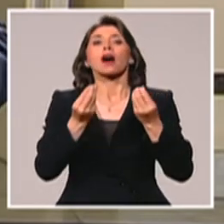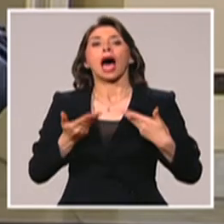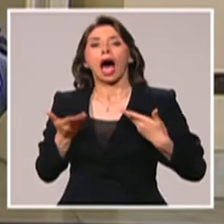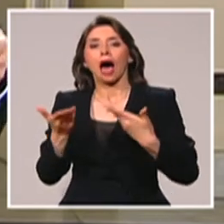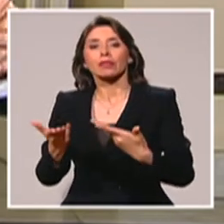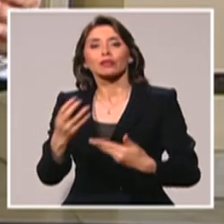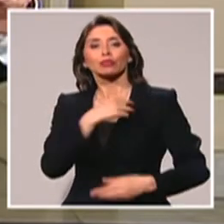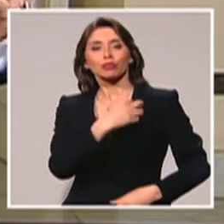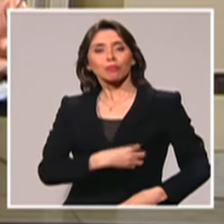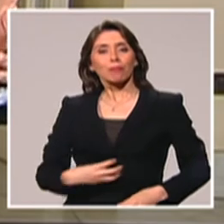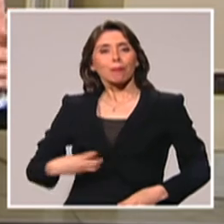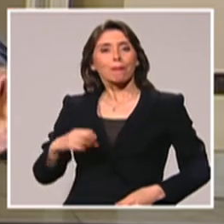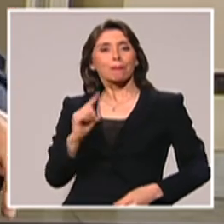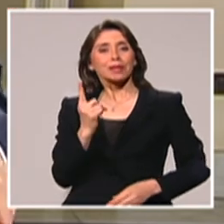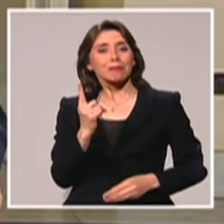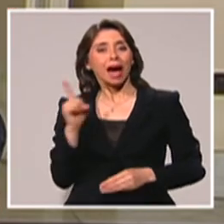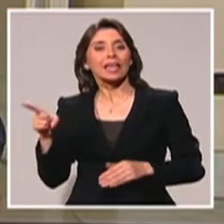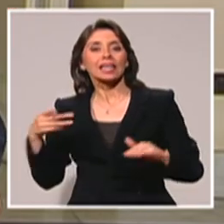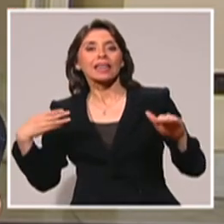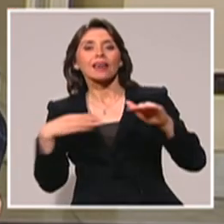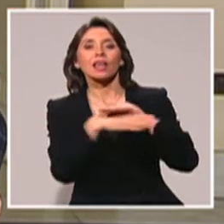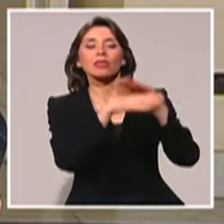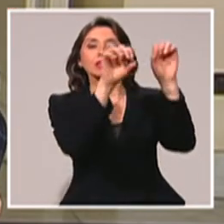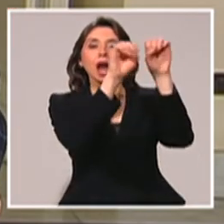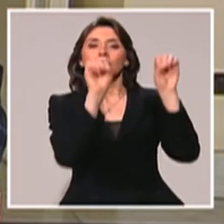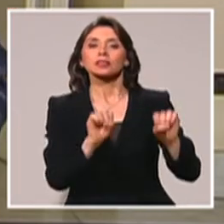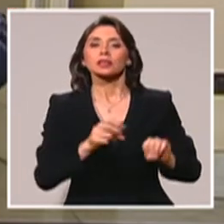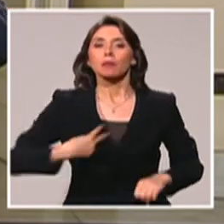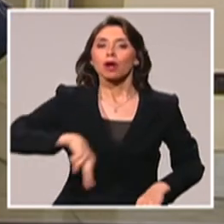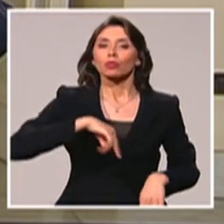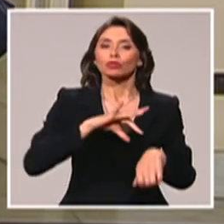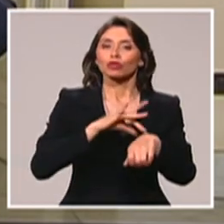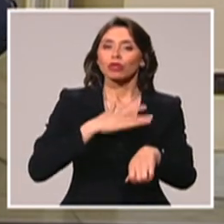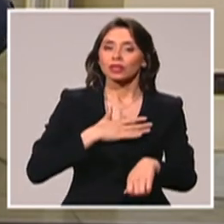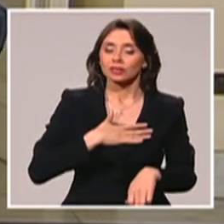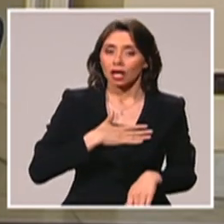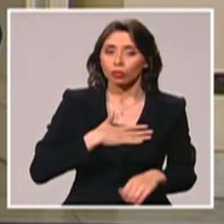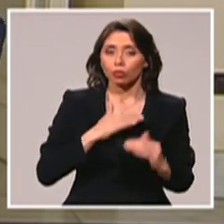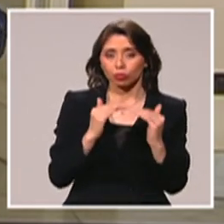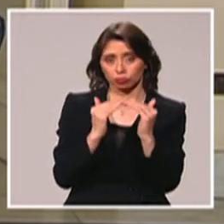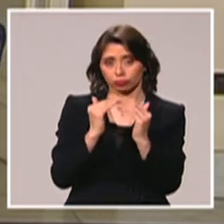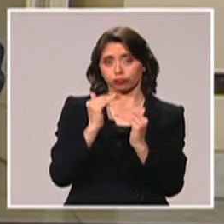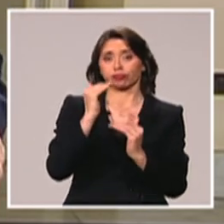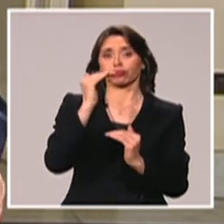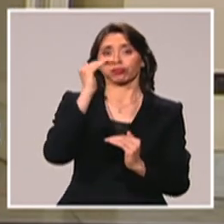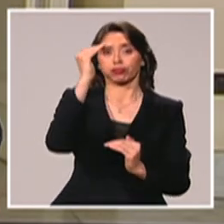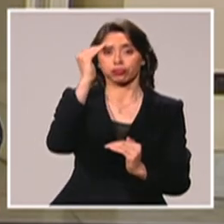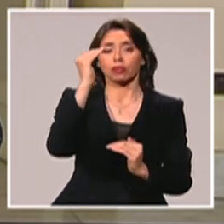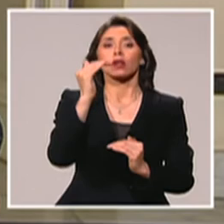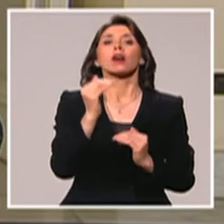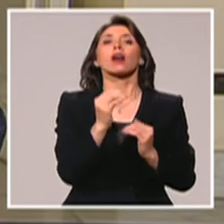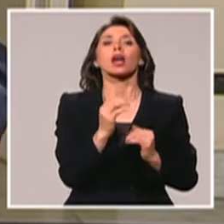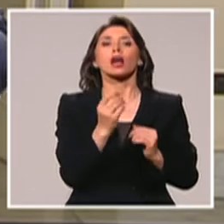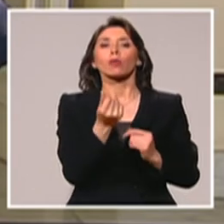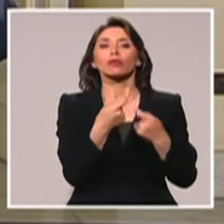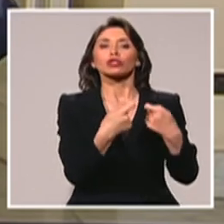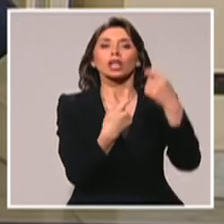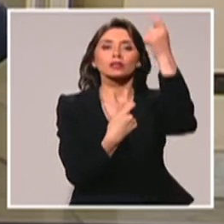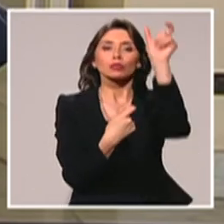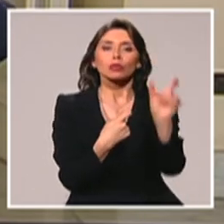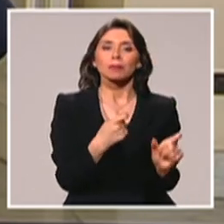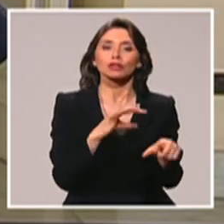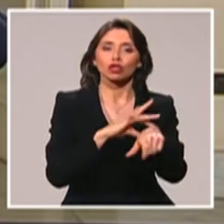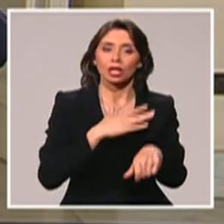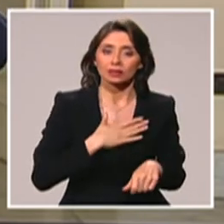que en la puerta de entrada a nuestro sistema de salud incrementa significativamente el per cápita de salud incluye